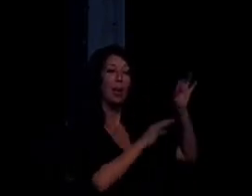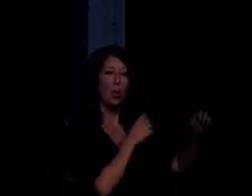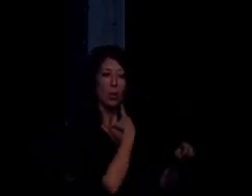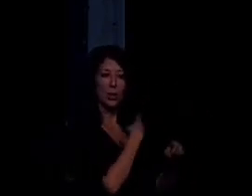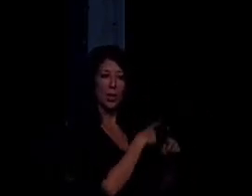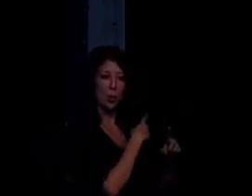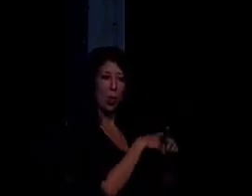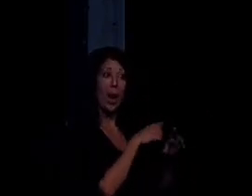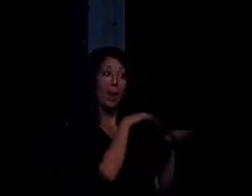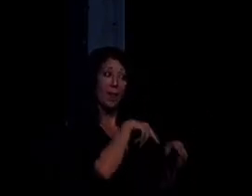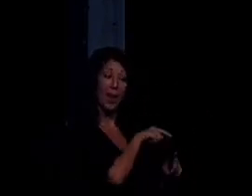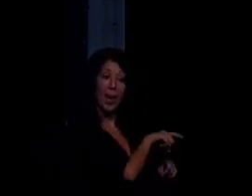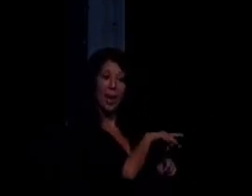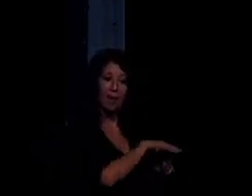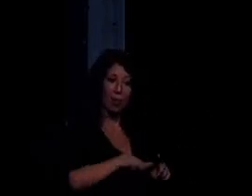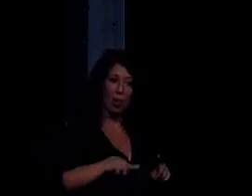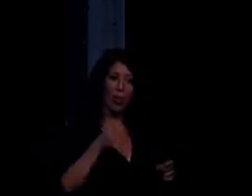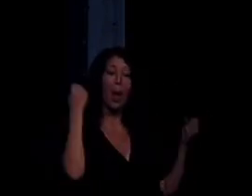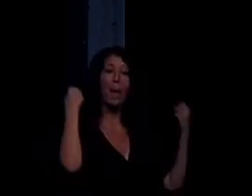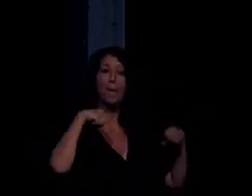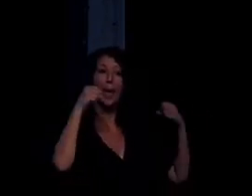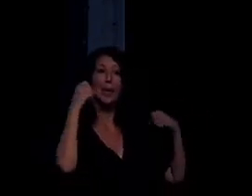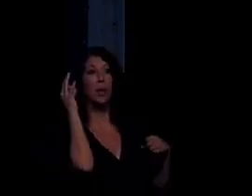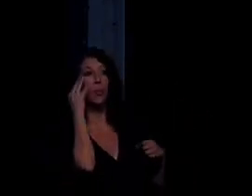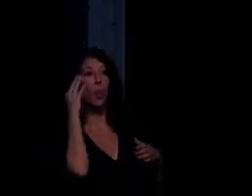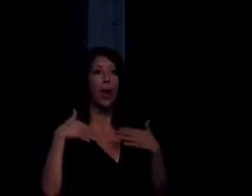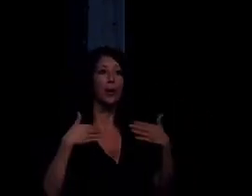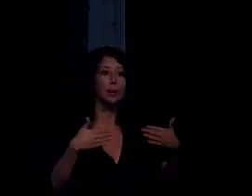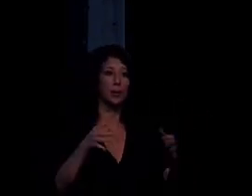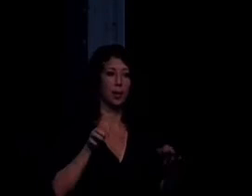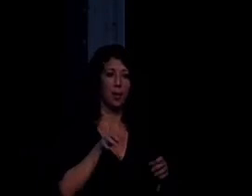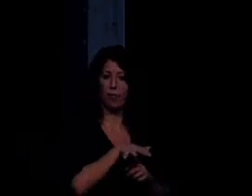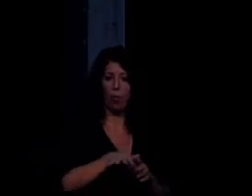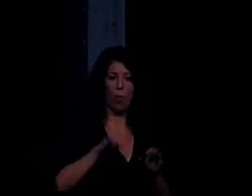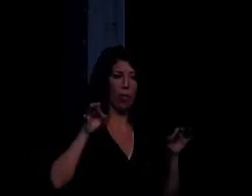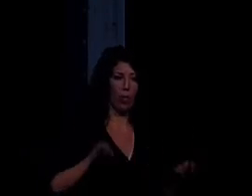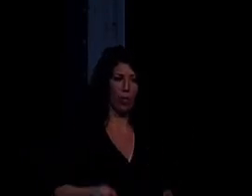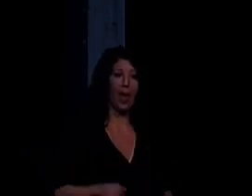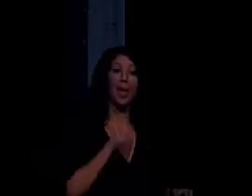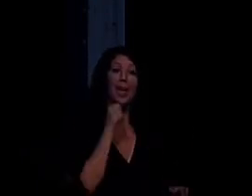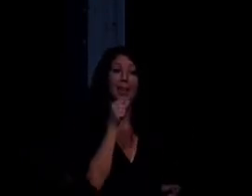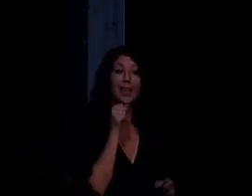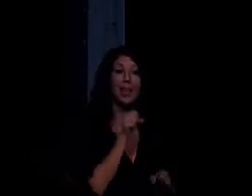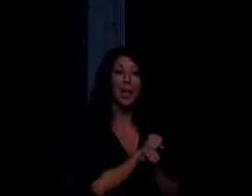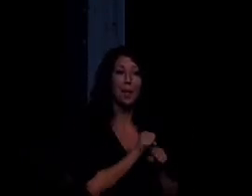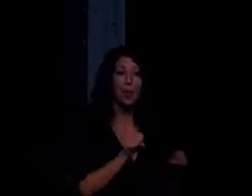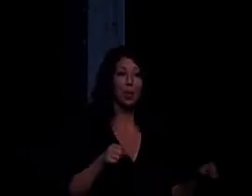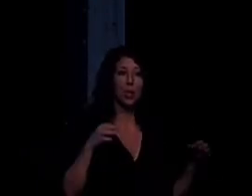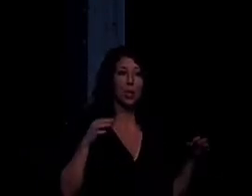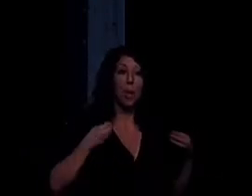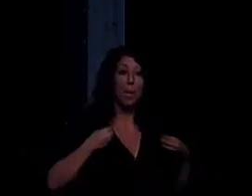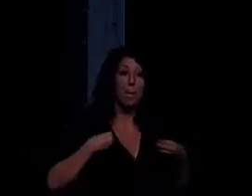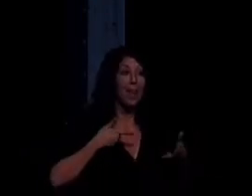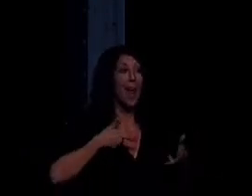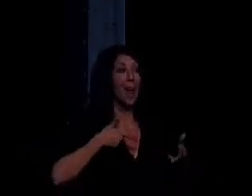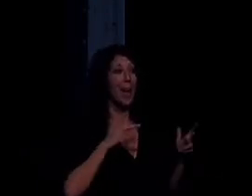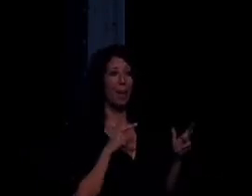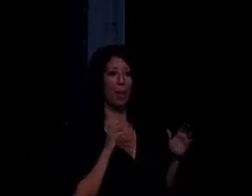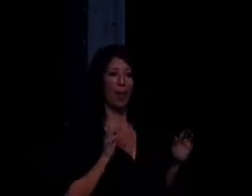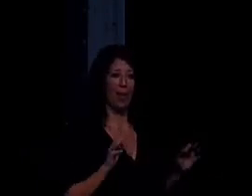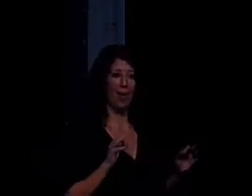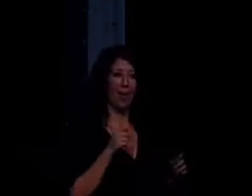afectan y determinan las prácticas de las mujeres, ¿no? Es prácticamente imposible que podamos vivir una vida libre de